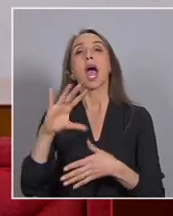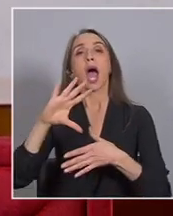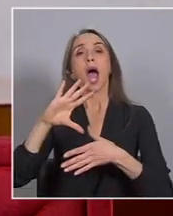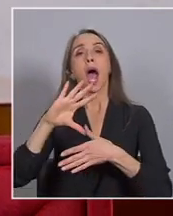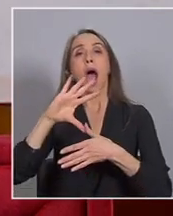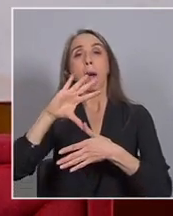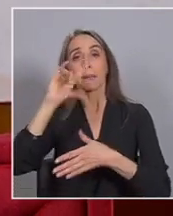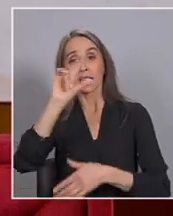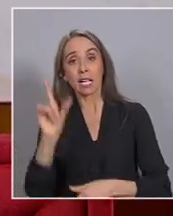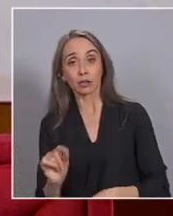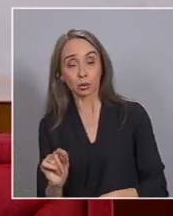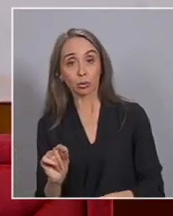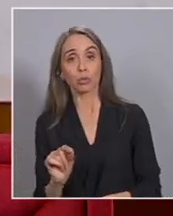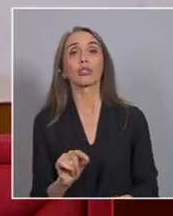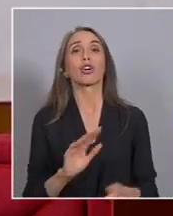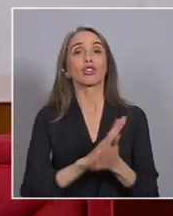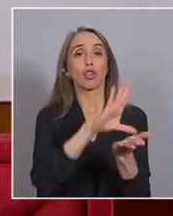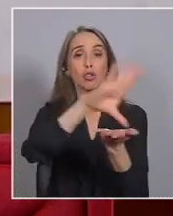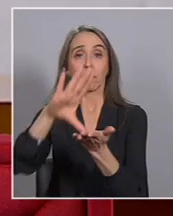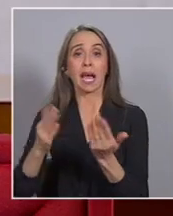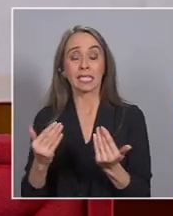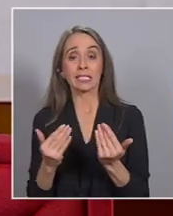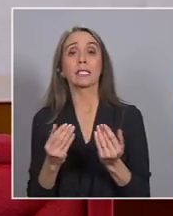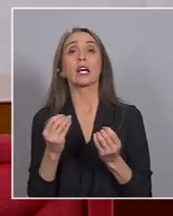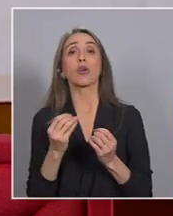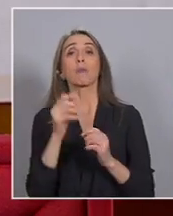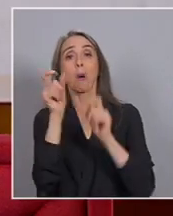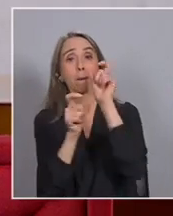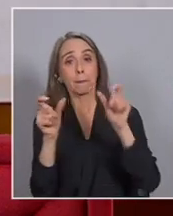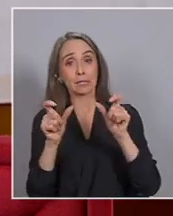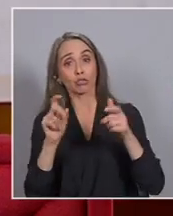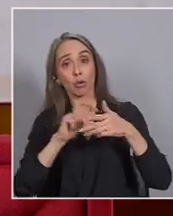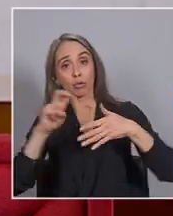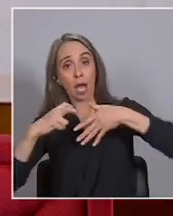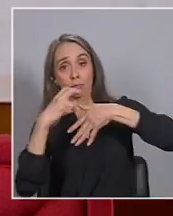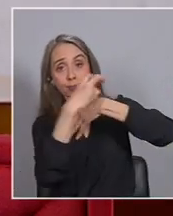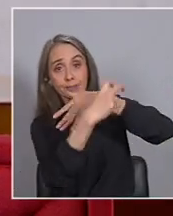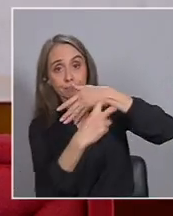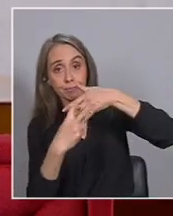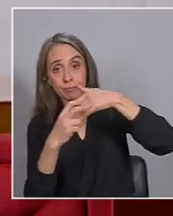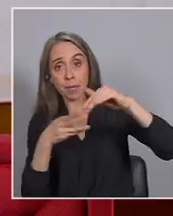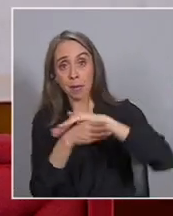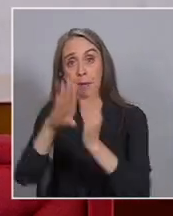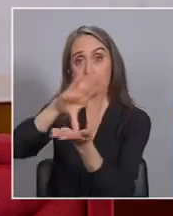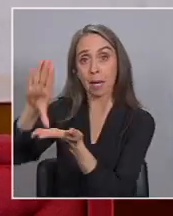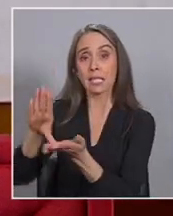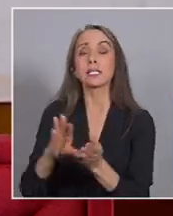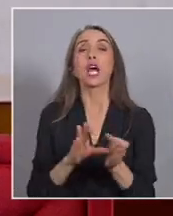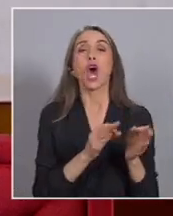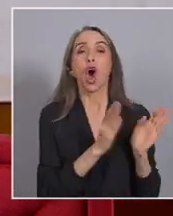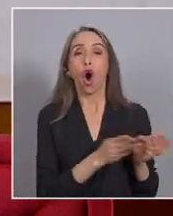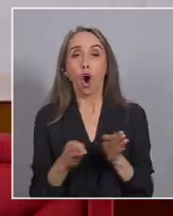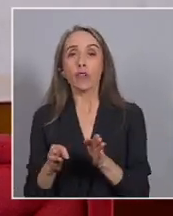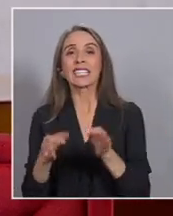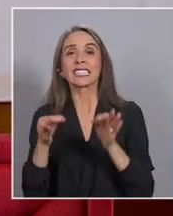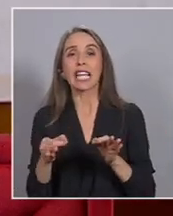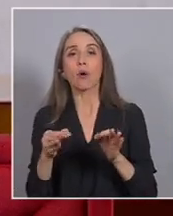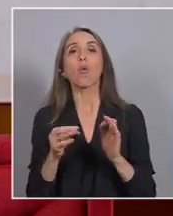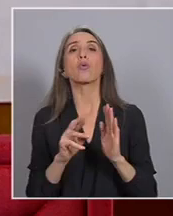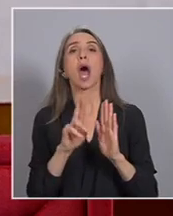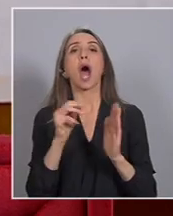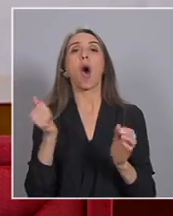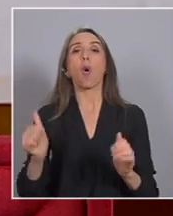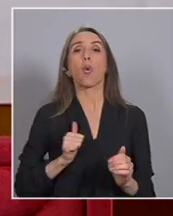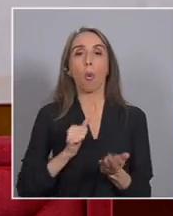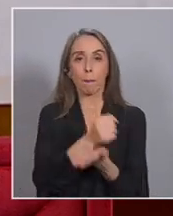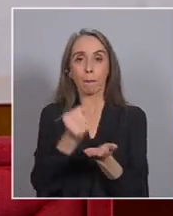todos nuestros países necesitan herramientas para que la migración sea ordenada, segura y regular. Por eso nuestro trabajo se ha enfocado en